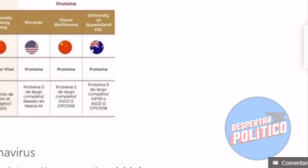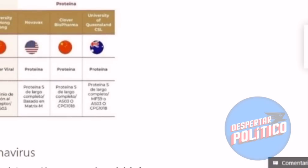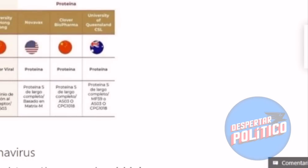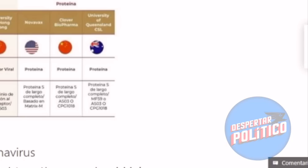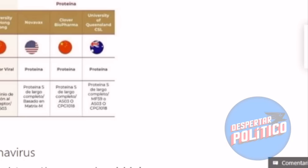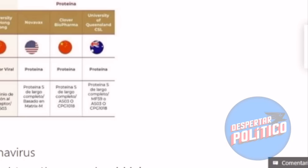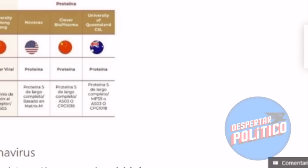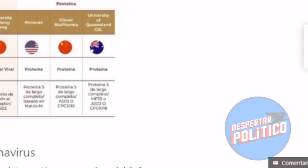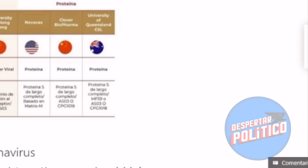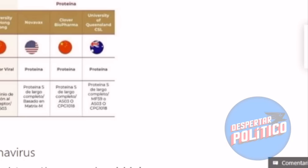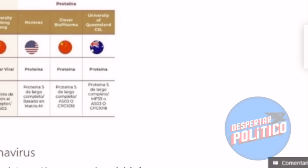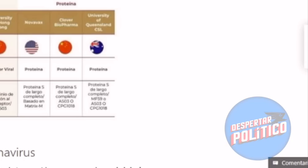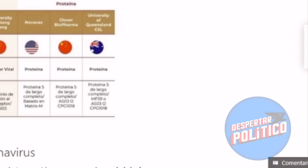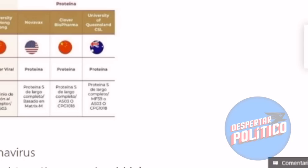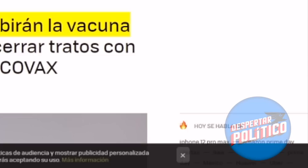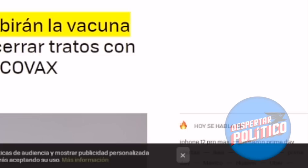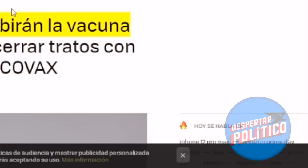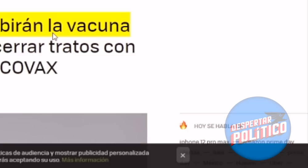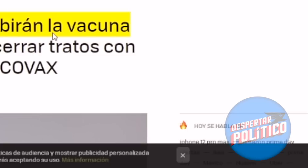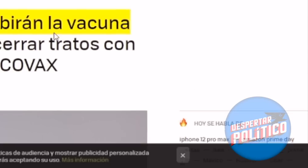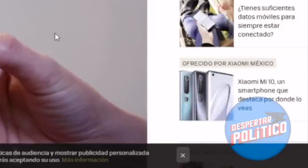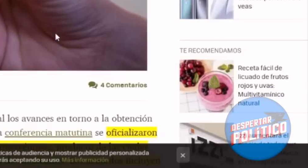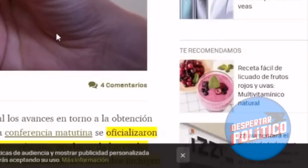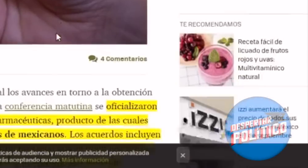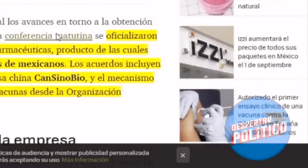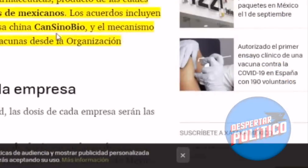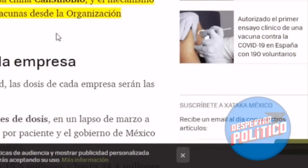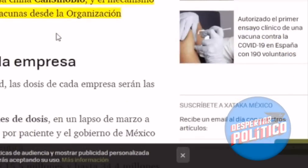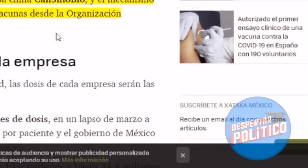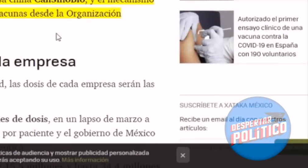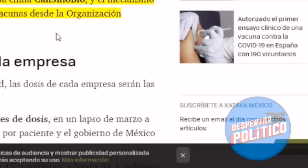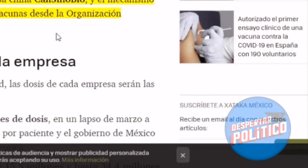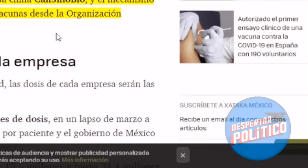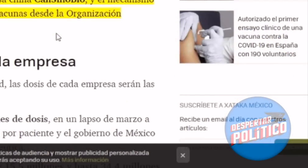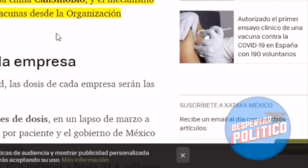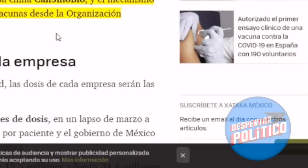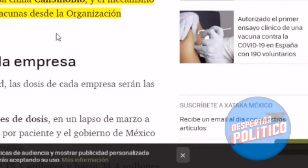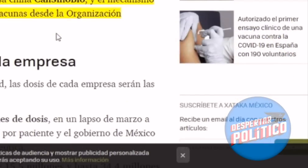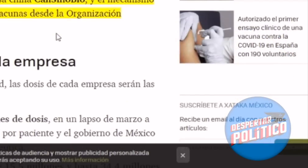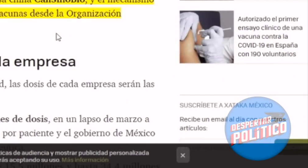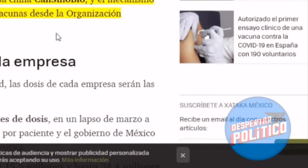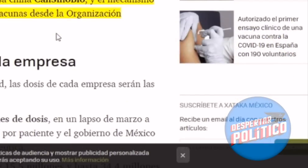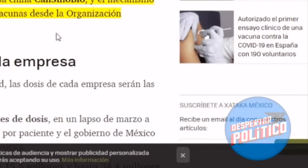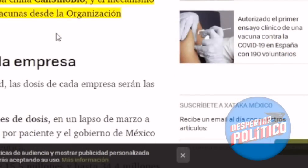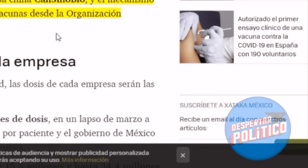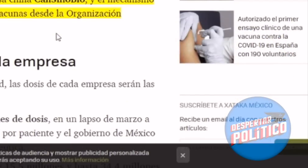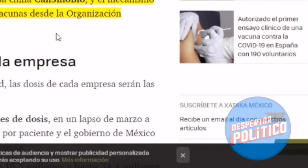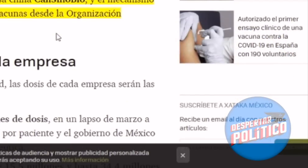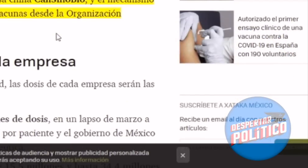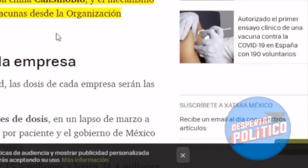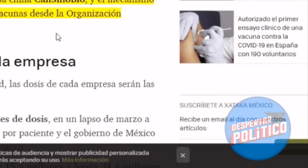generando. Ahora, por COVAX solamente tenemos garantizado el 20%, por lo tanto el gobierno federal firmó convenios con